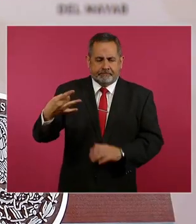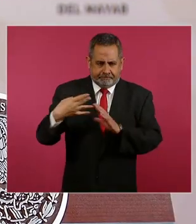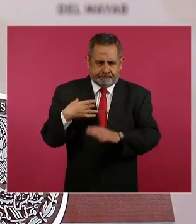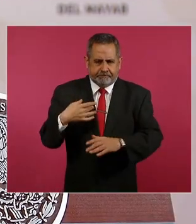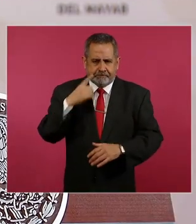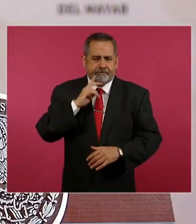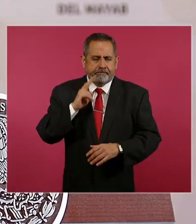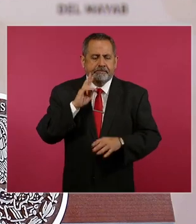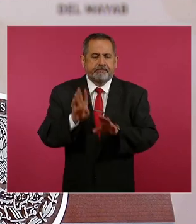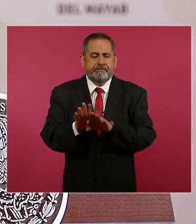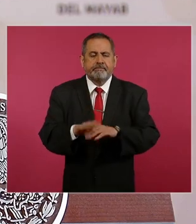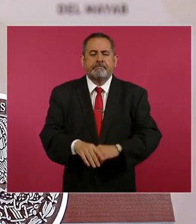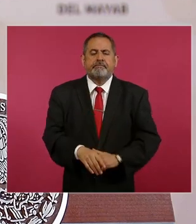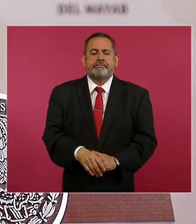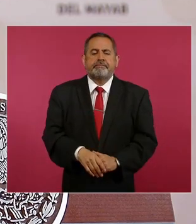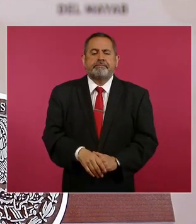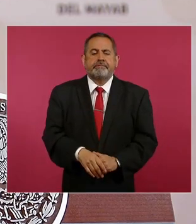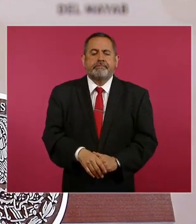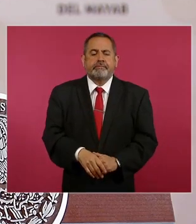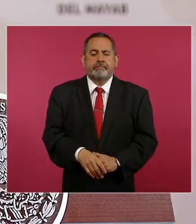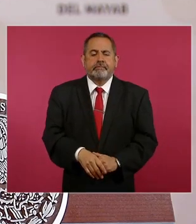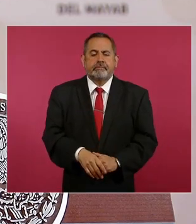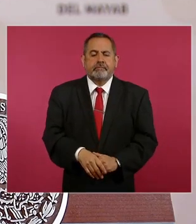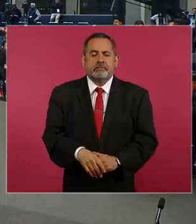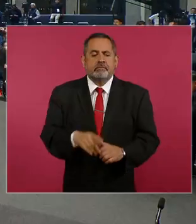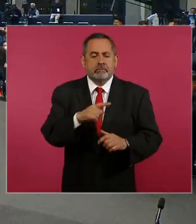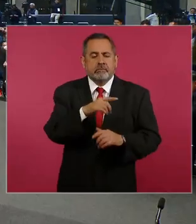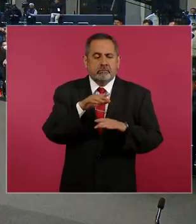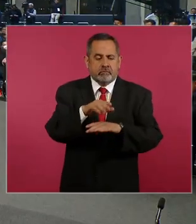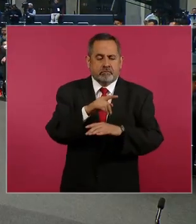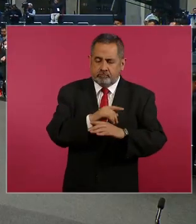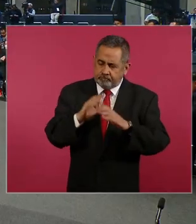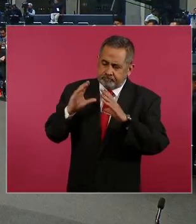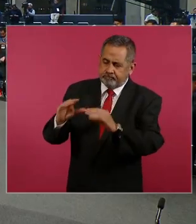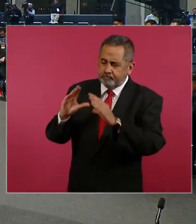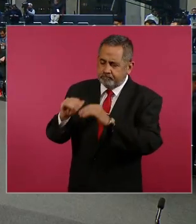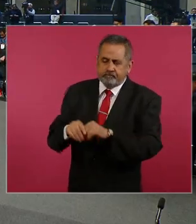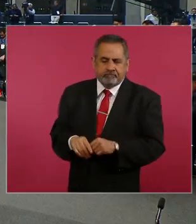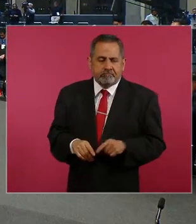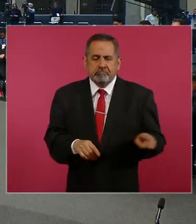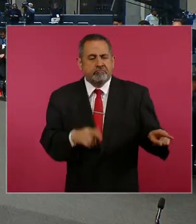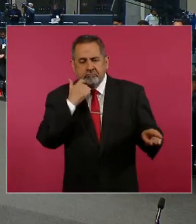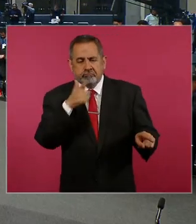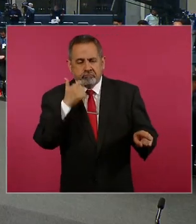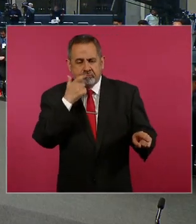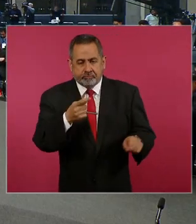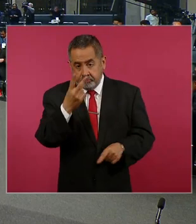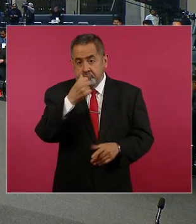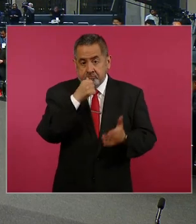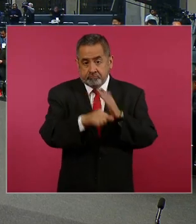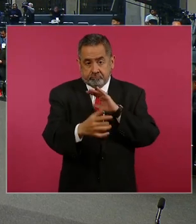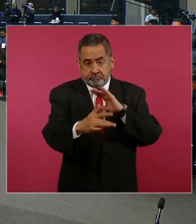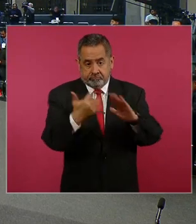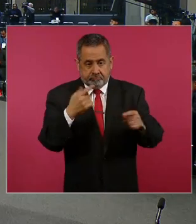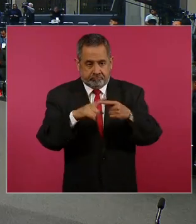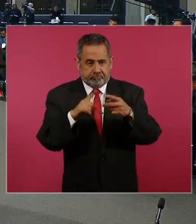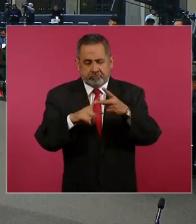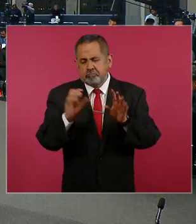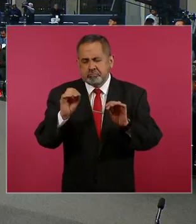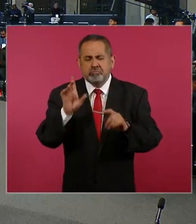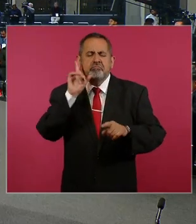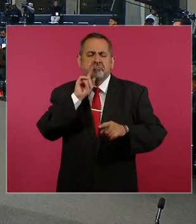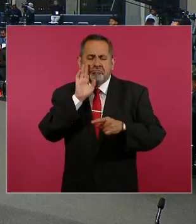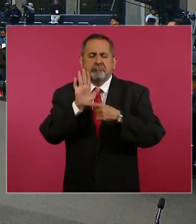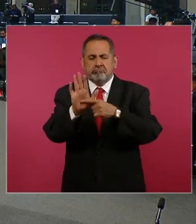de la formación son las dos cartas si no mañana